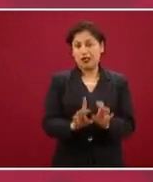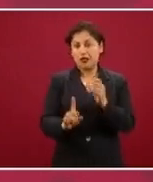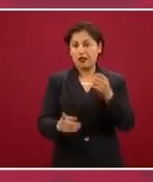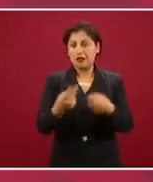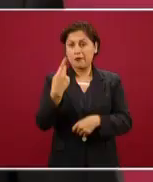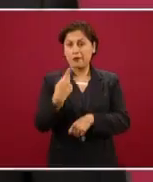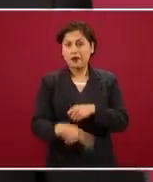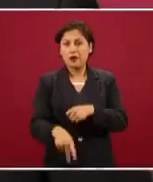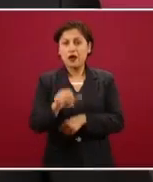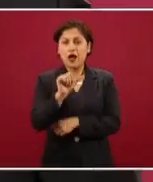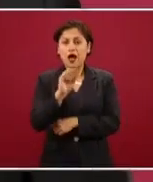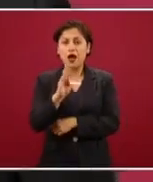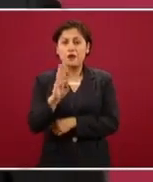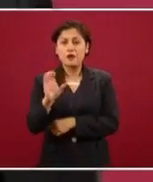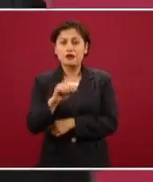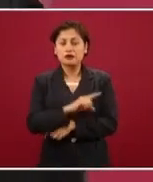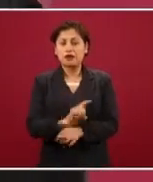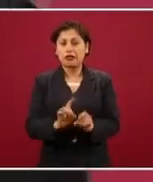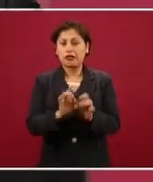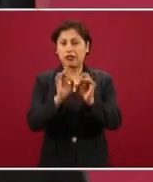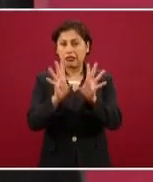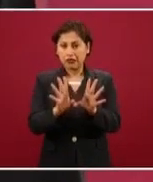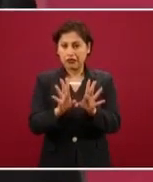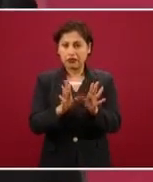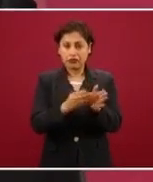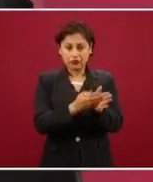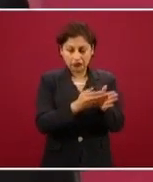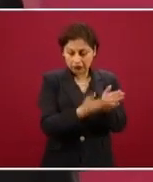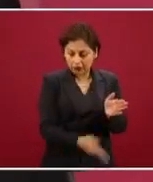en vez de decir esto